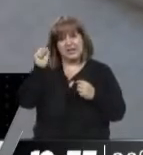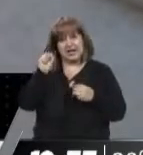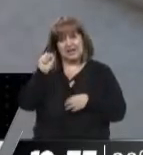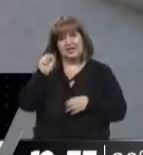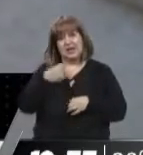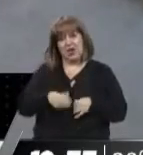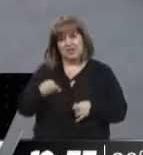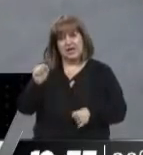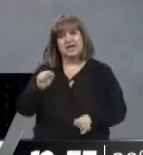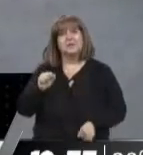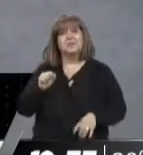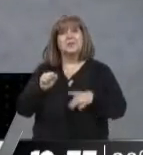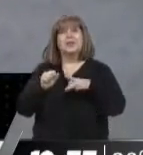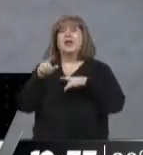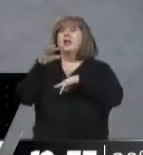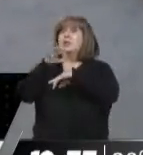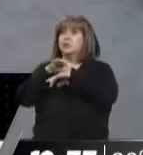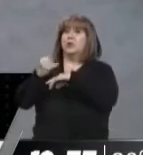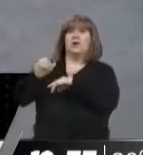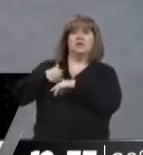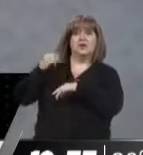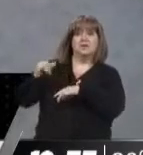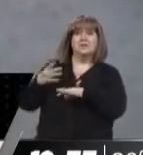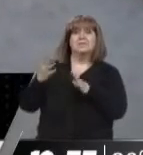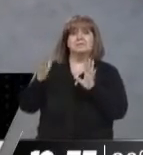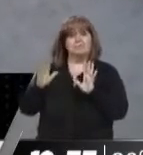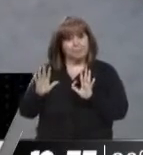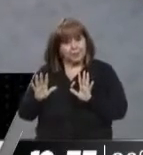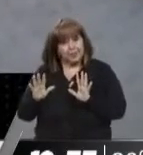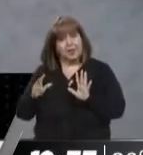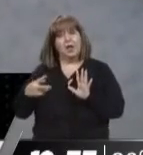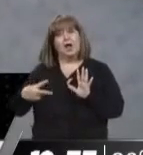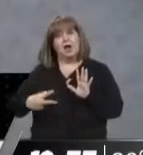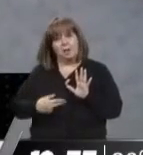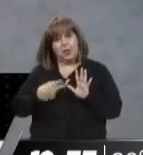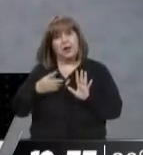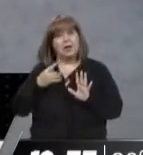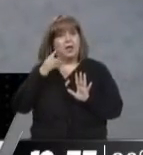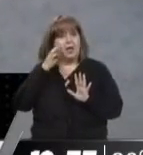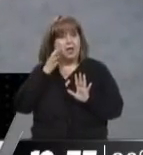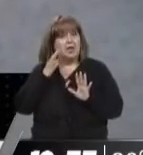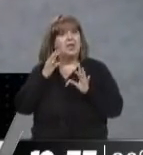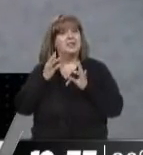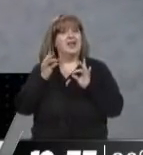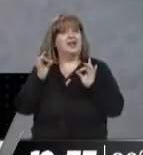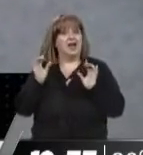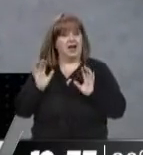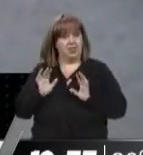Los médicos dijeron que era una operación complicada, pero dijeron también que todo iba a estar bien. Y él iba con tanta